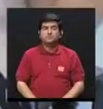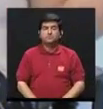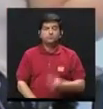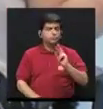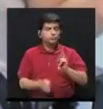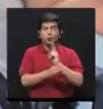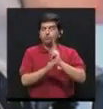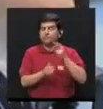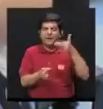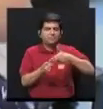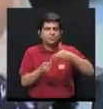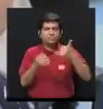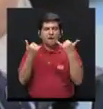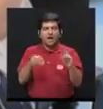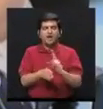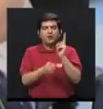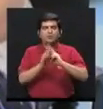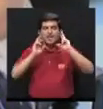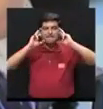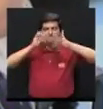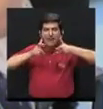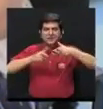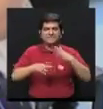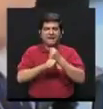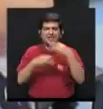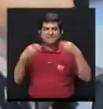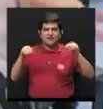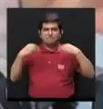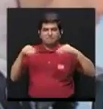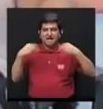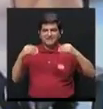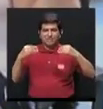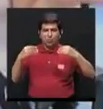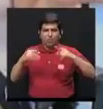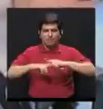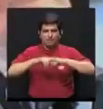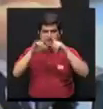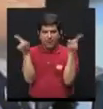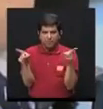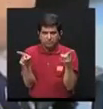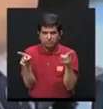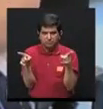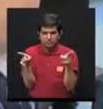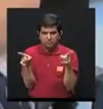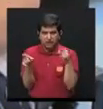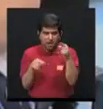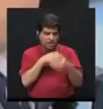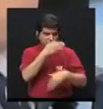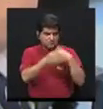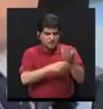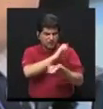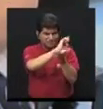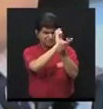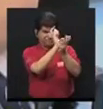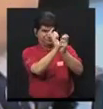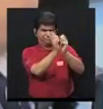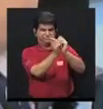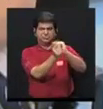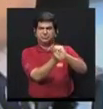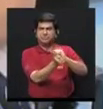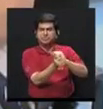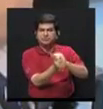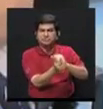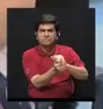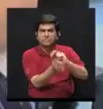vamos a usar maíz para hacer plástico. Pero lo cierto es que este proceso de transformación